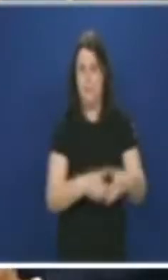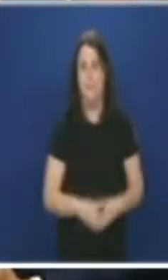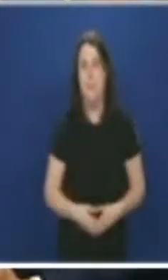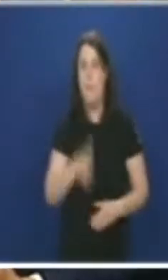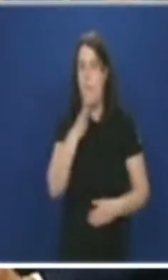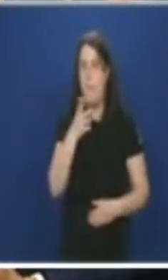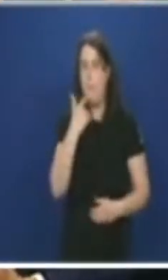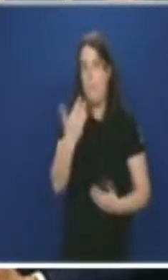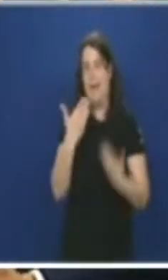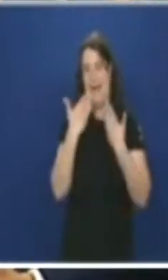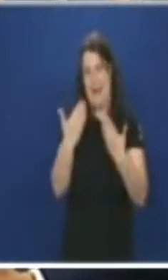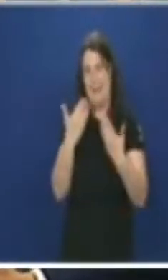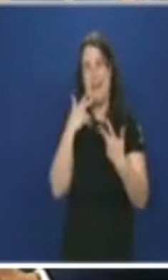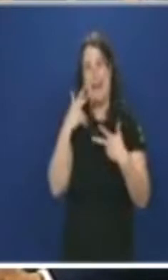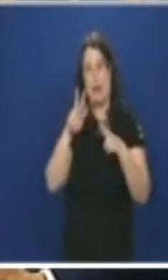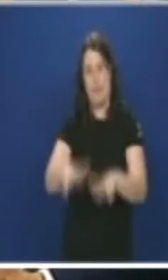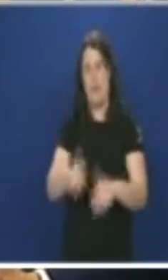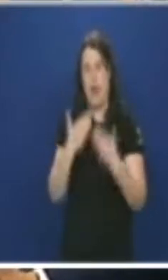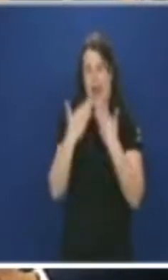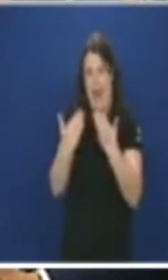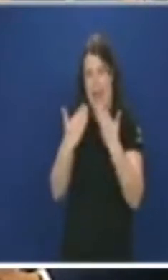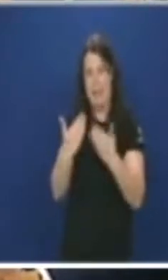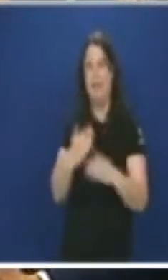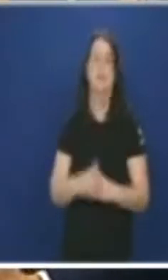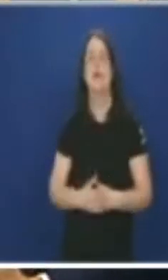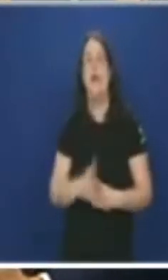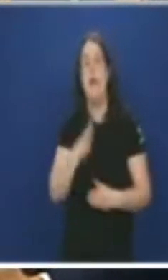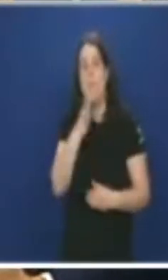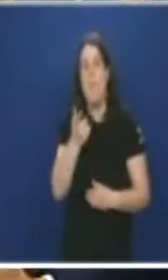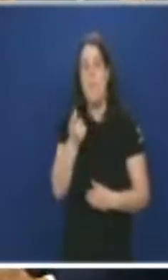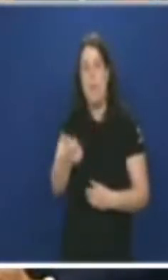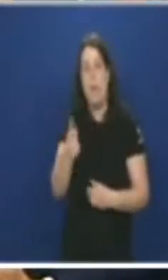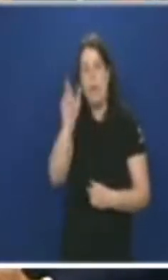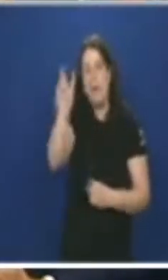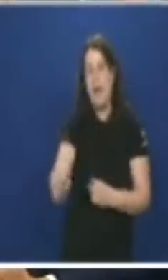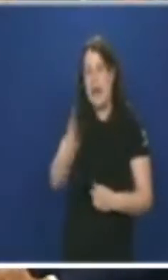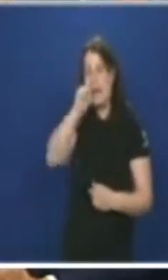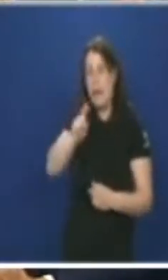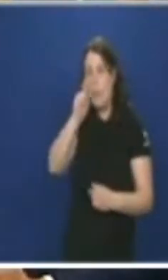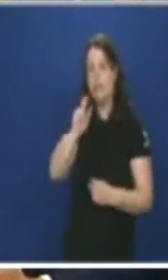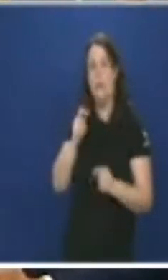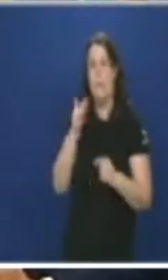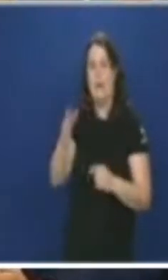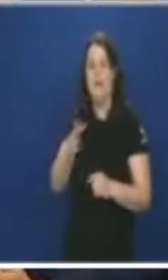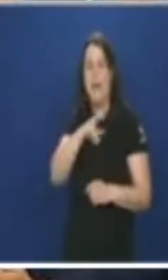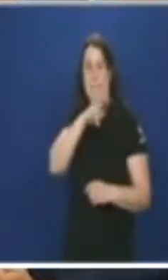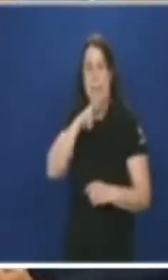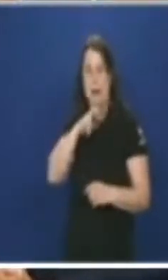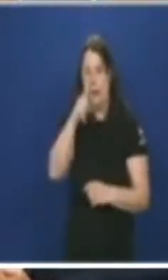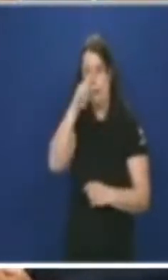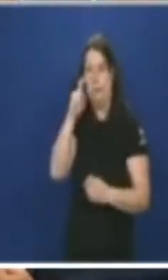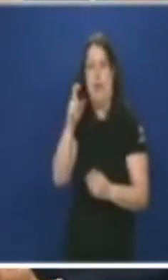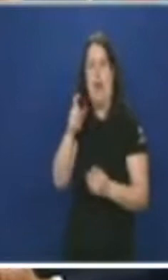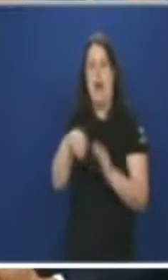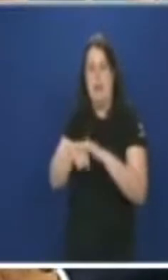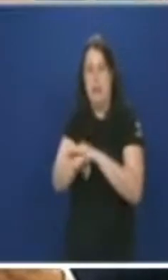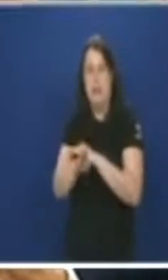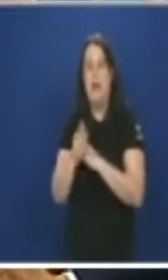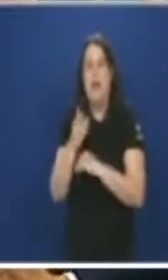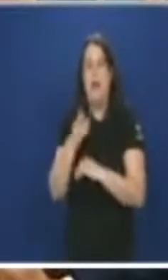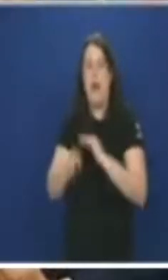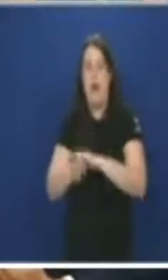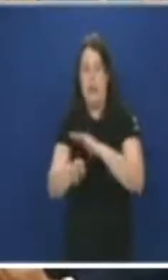este recoñecemento, porque é un graíño máis de area para o seu recordo e posta en valor. Tamén o foron a celebración do